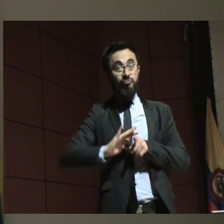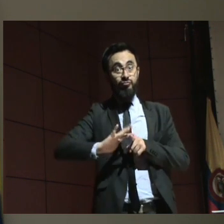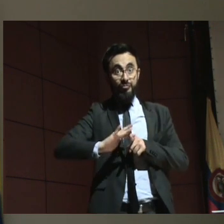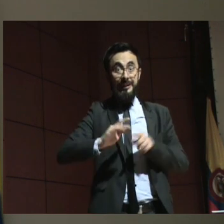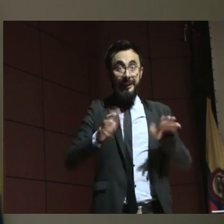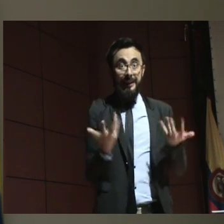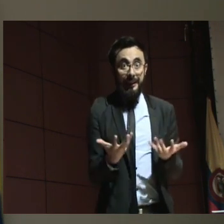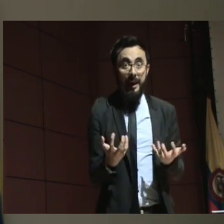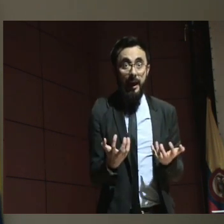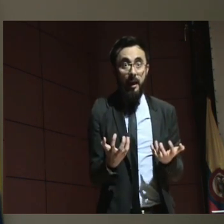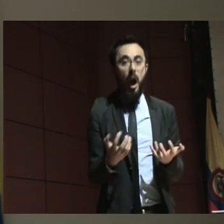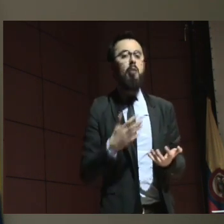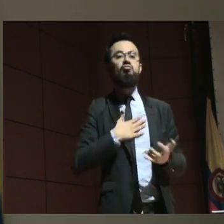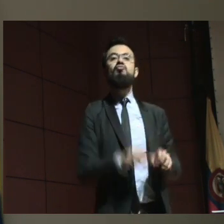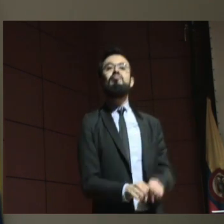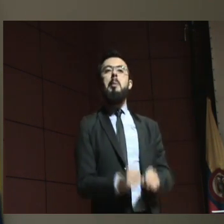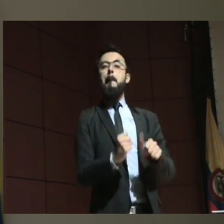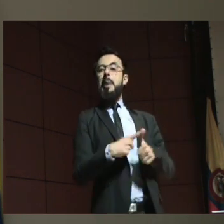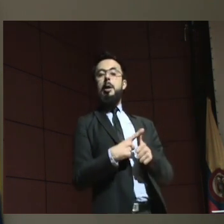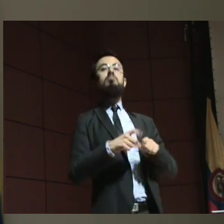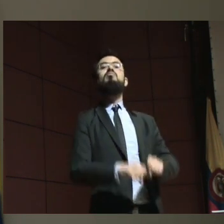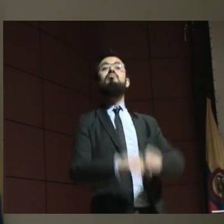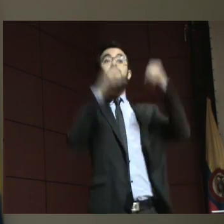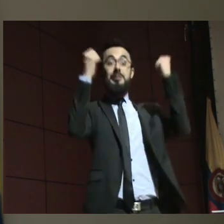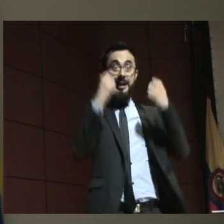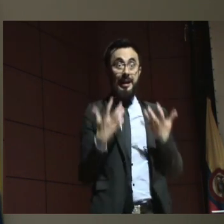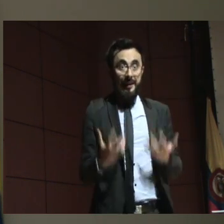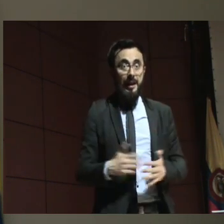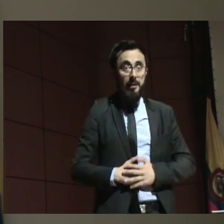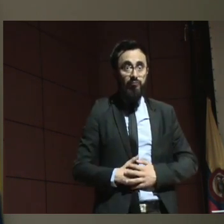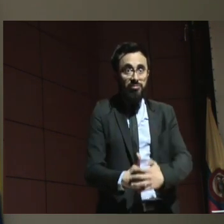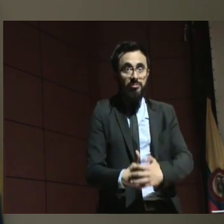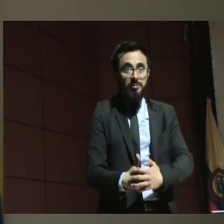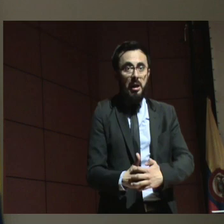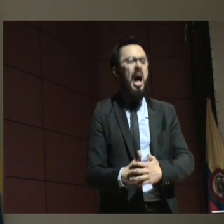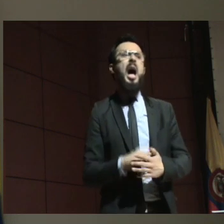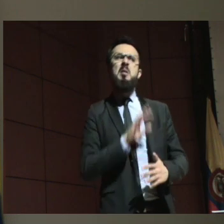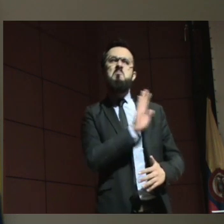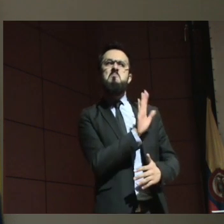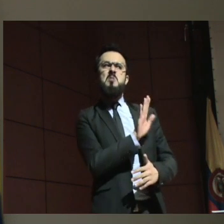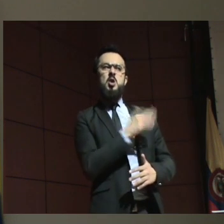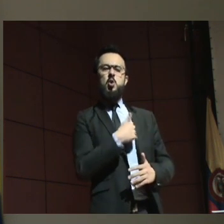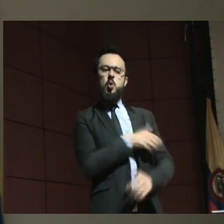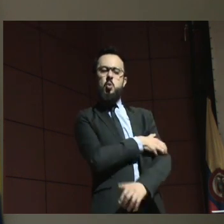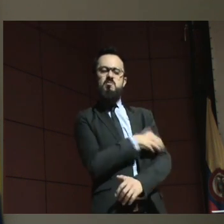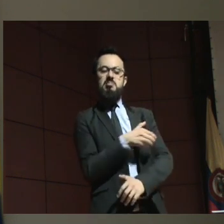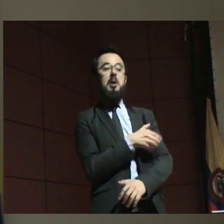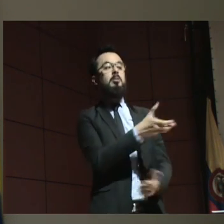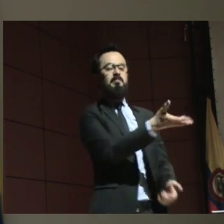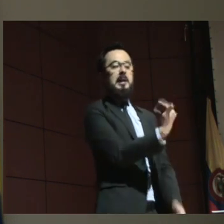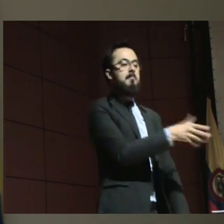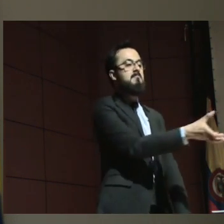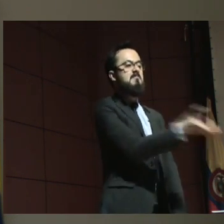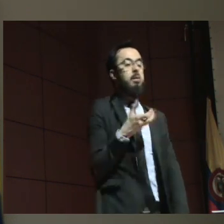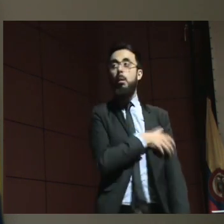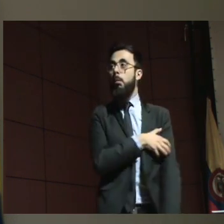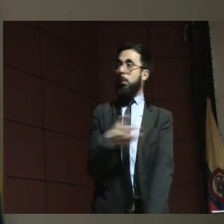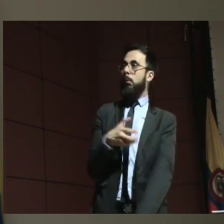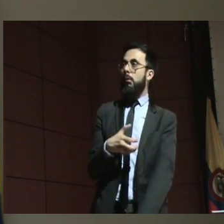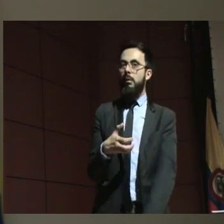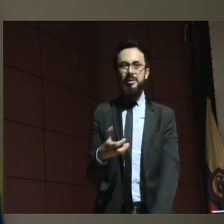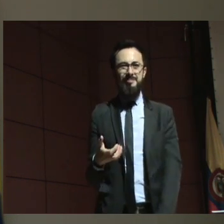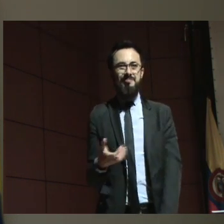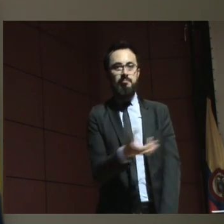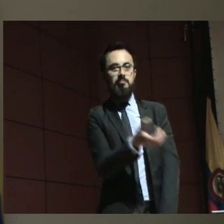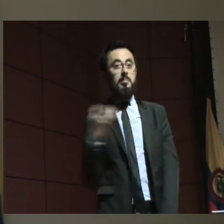proteger sus derechos sexuales y reproductivos, voy a negar su derecho humano a la capacidad jurídica y a la personalidad jurídica. Y eso también